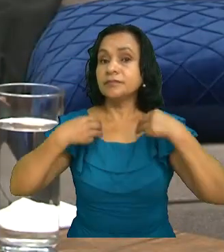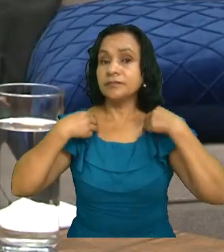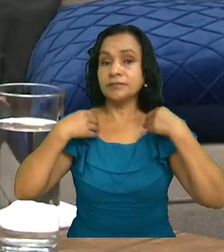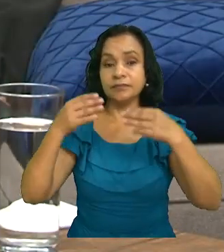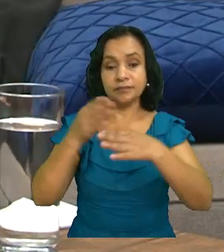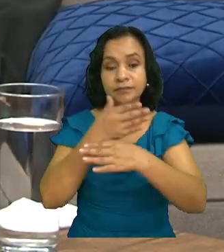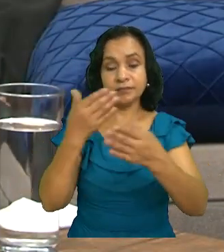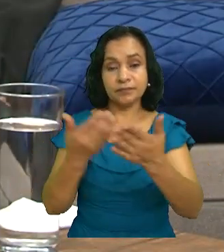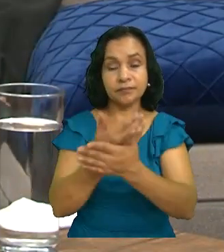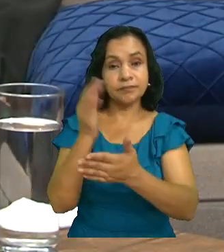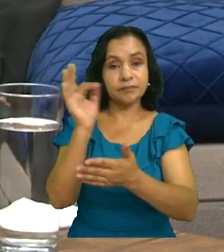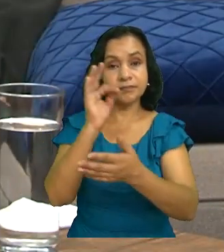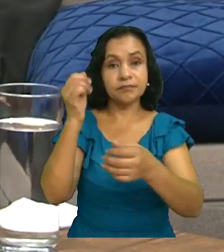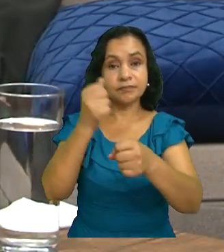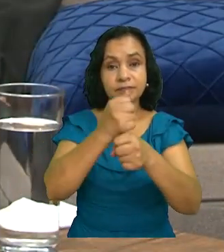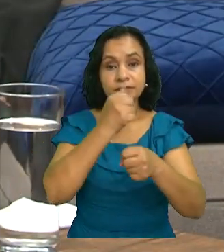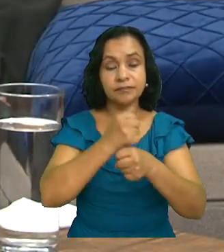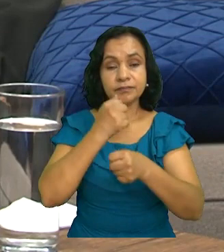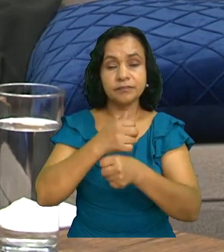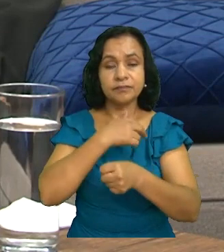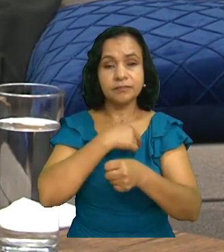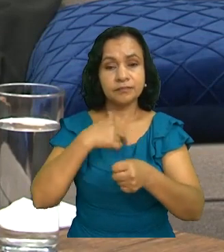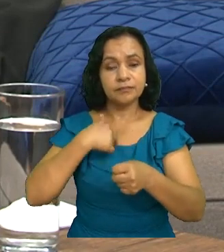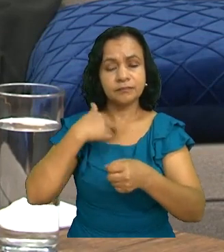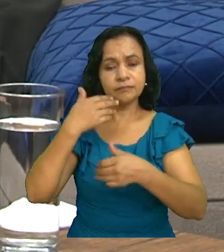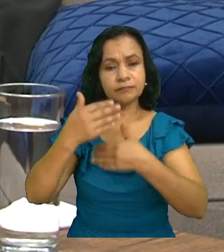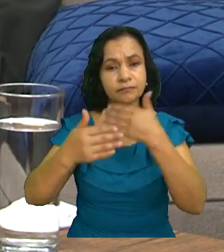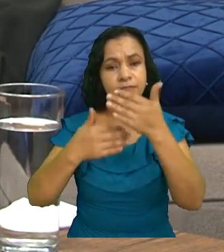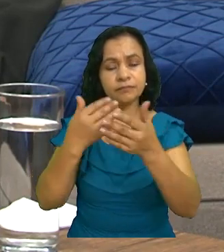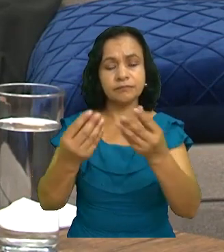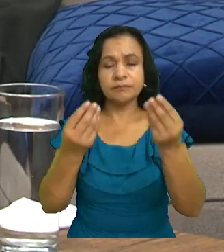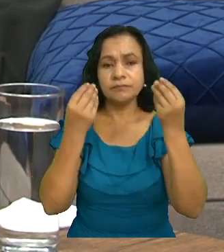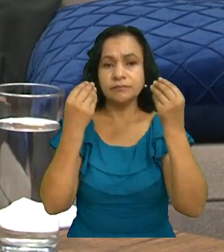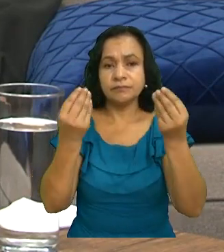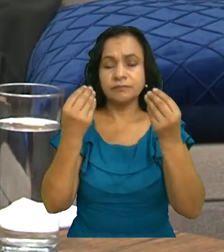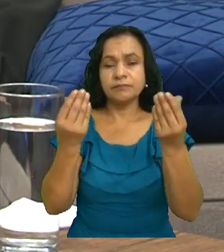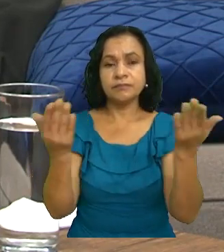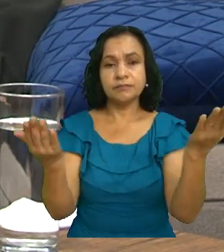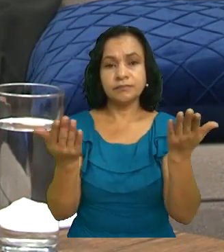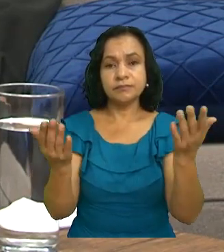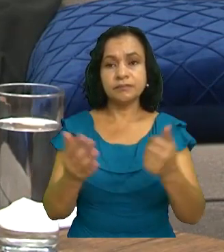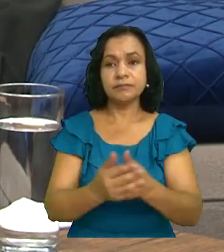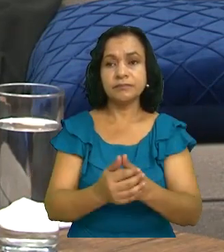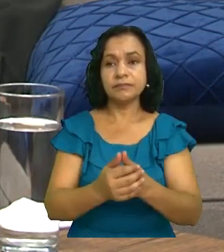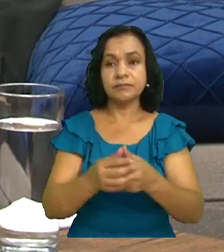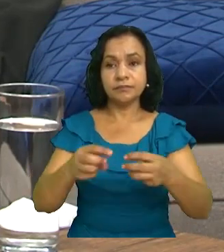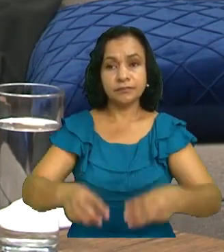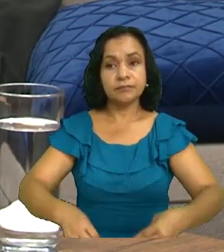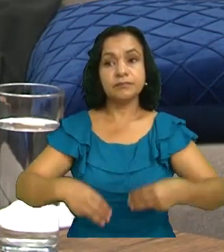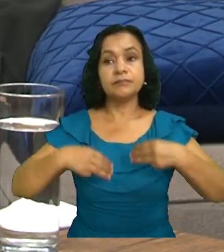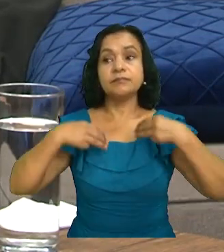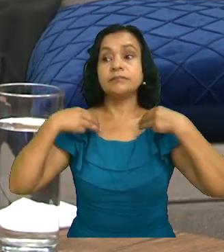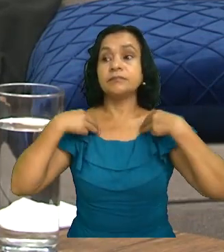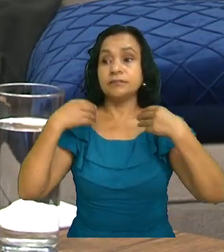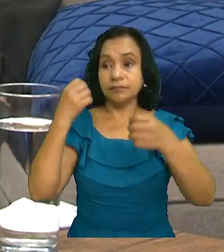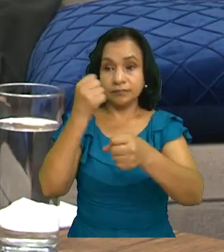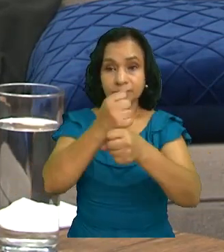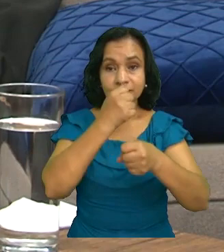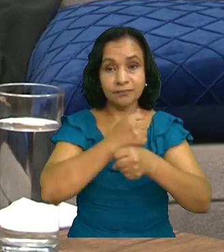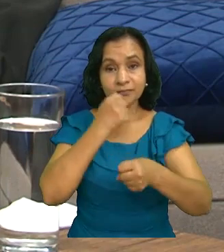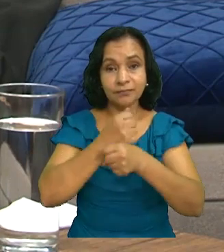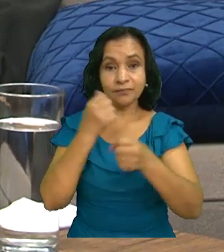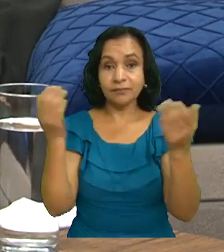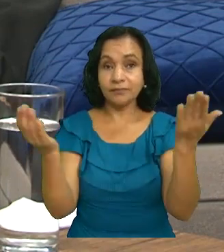de trabajo. Ellos han venido también modernizando muchísimo la finca y modernizando muchísimo la producción de todo